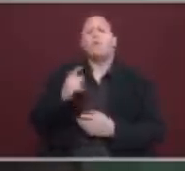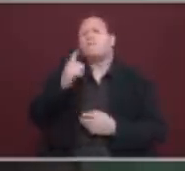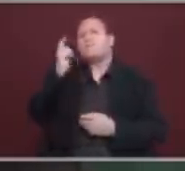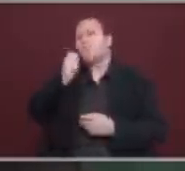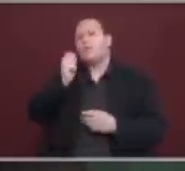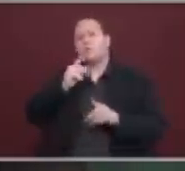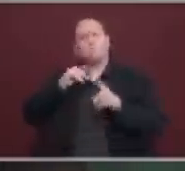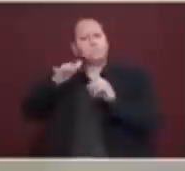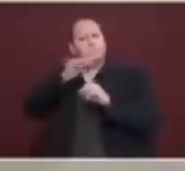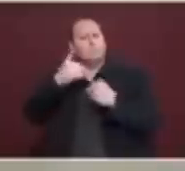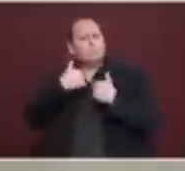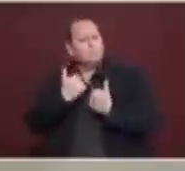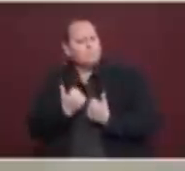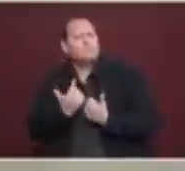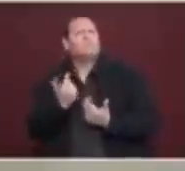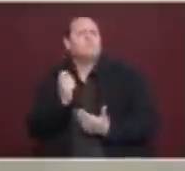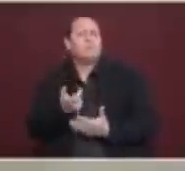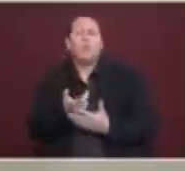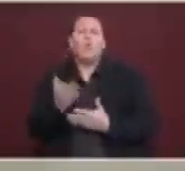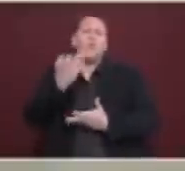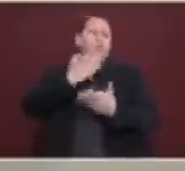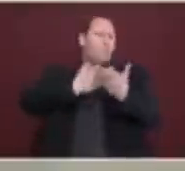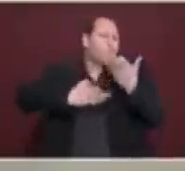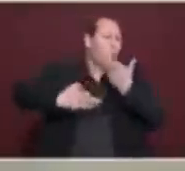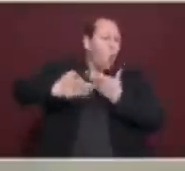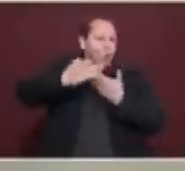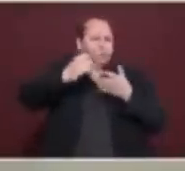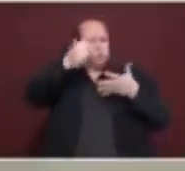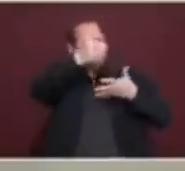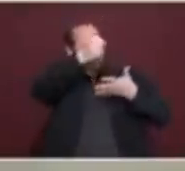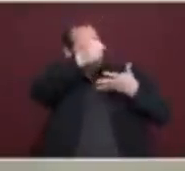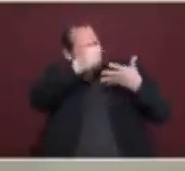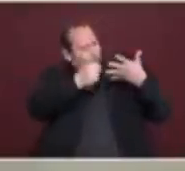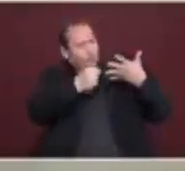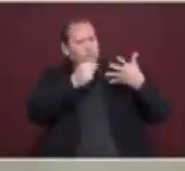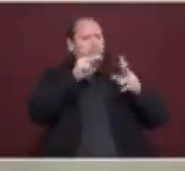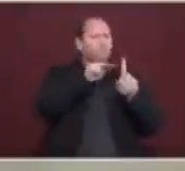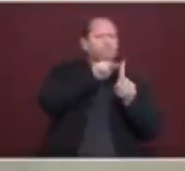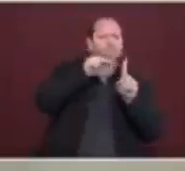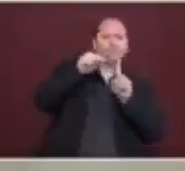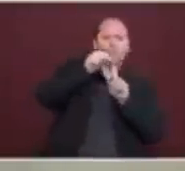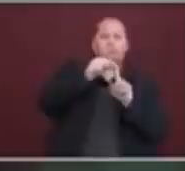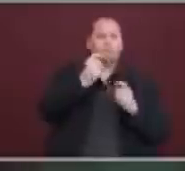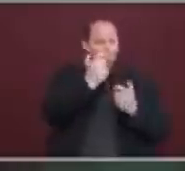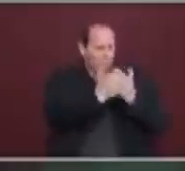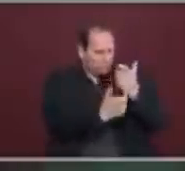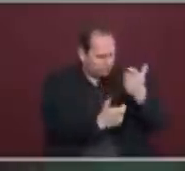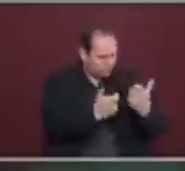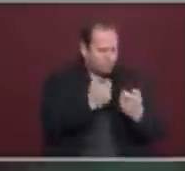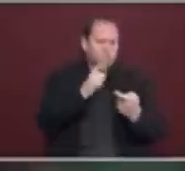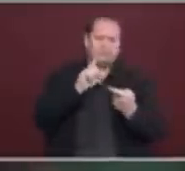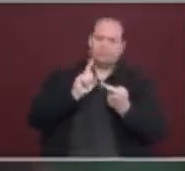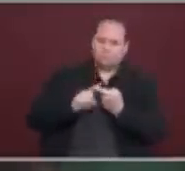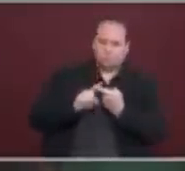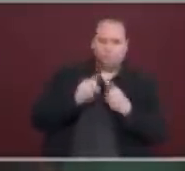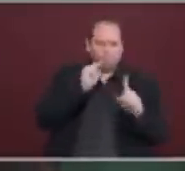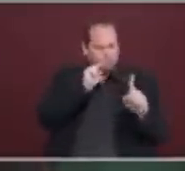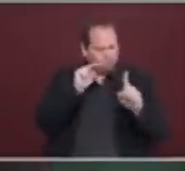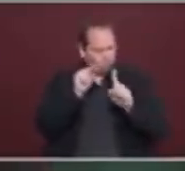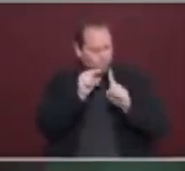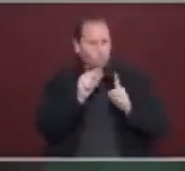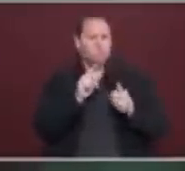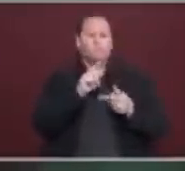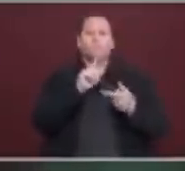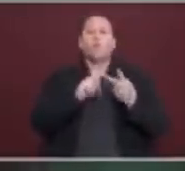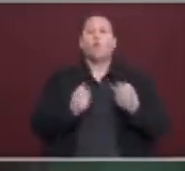consideración todos los elementos que la inversión y los